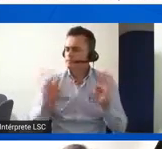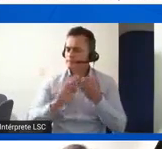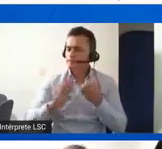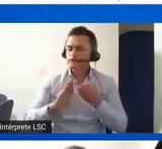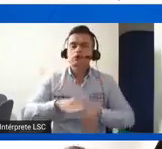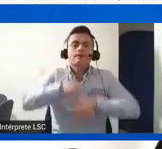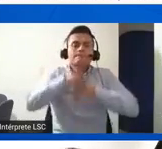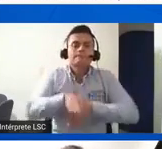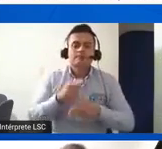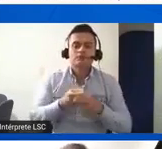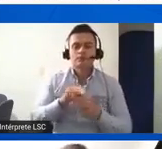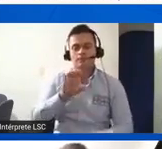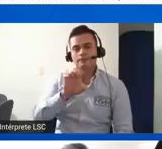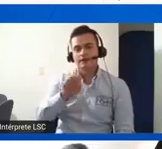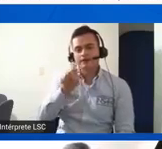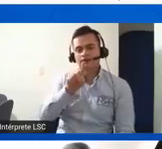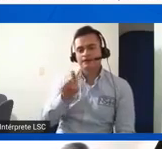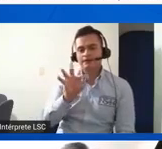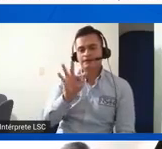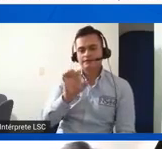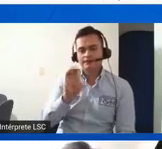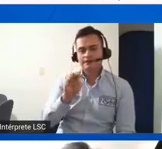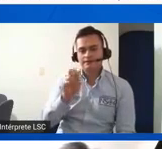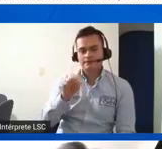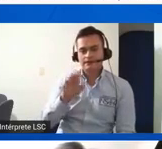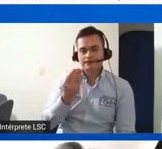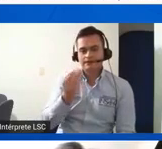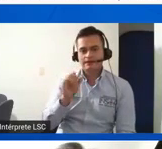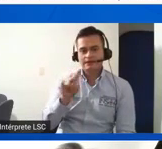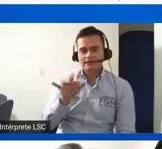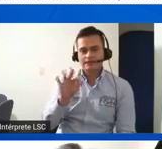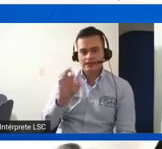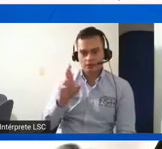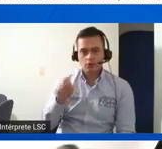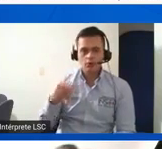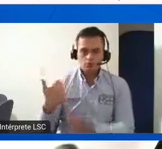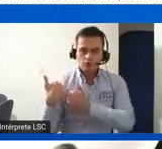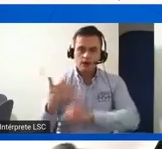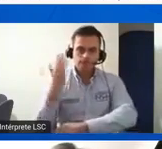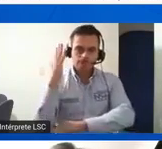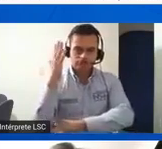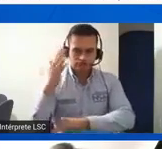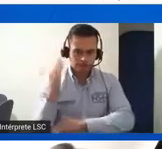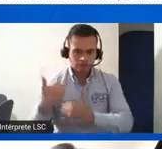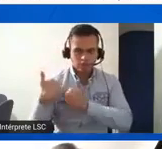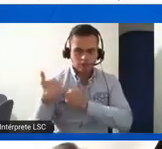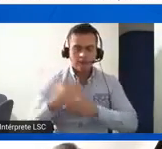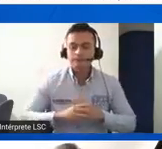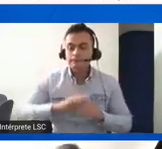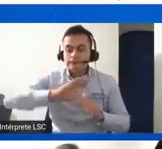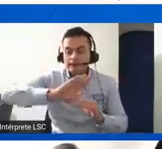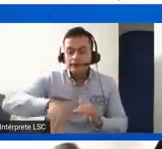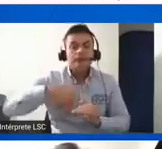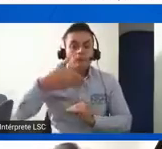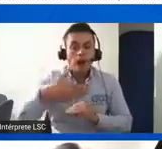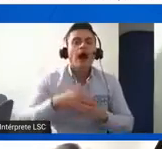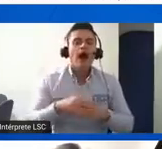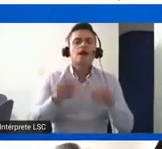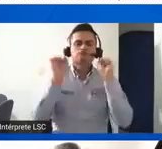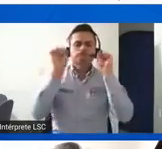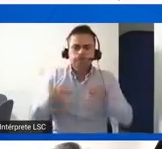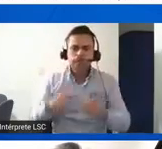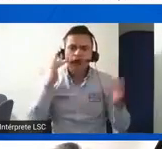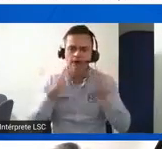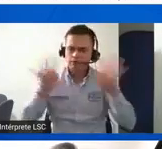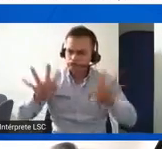representante Esteban Quintero, que fue nombrado ponente. Después se aprobó en plenaria